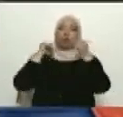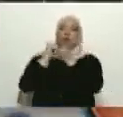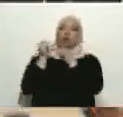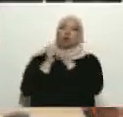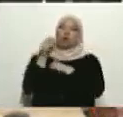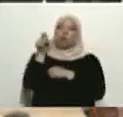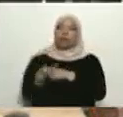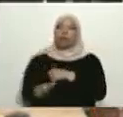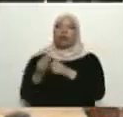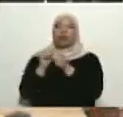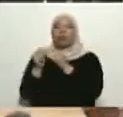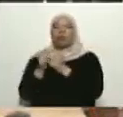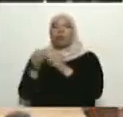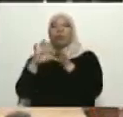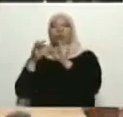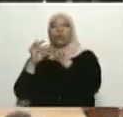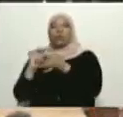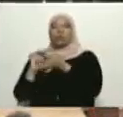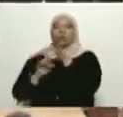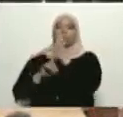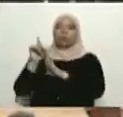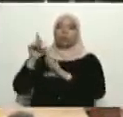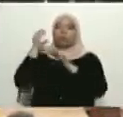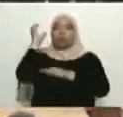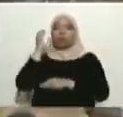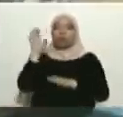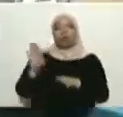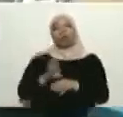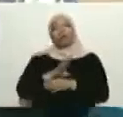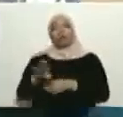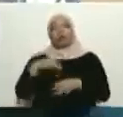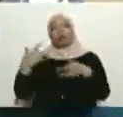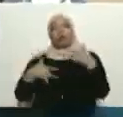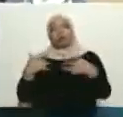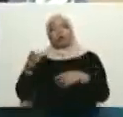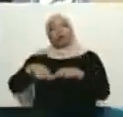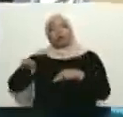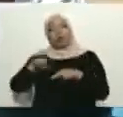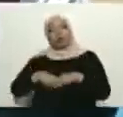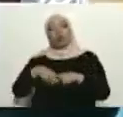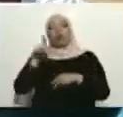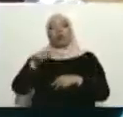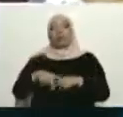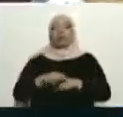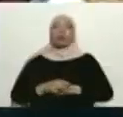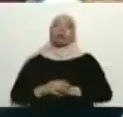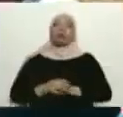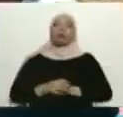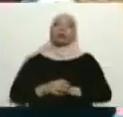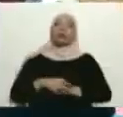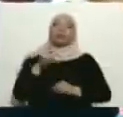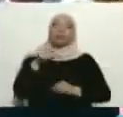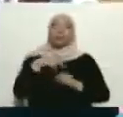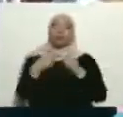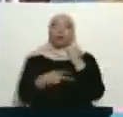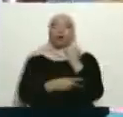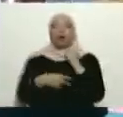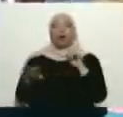hicieron actividades de recreación conciertos actividades para los niños para las niñas también el parque